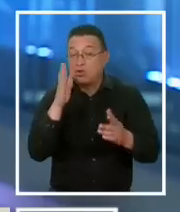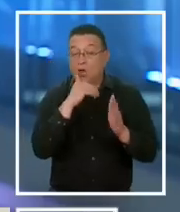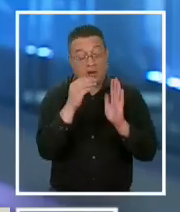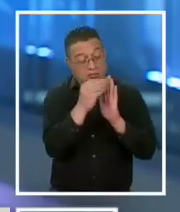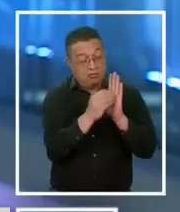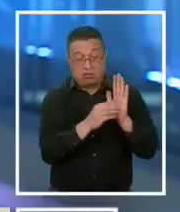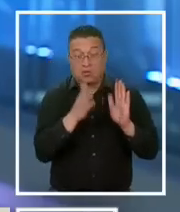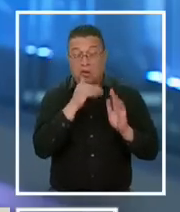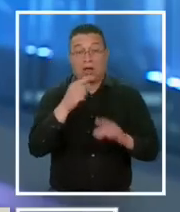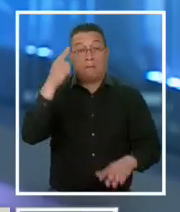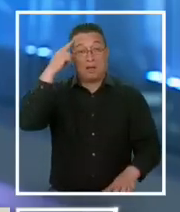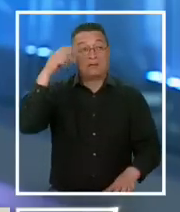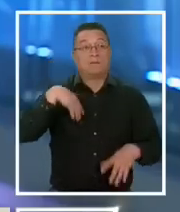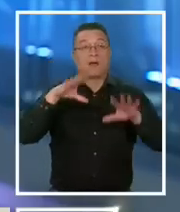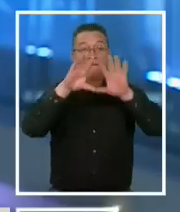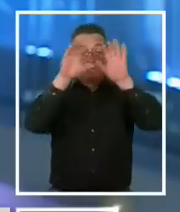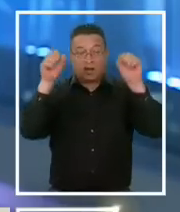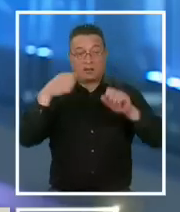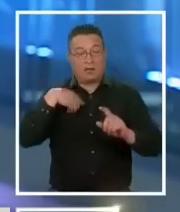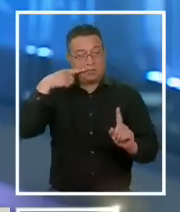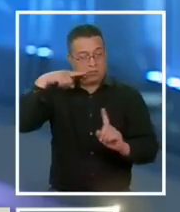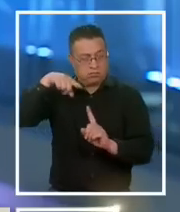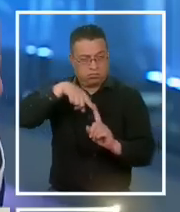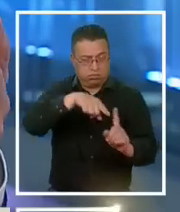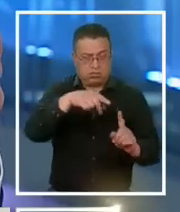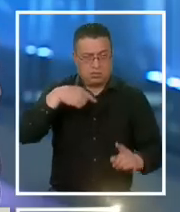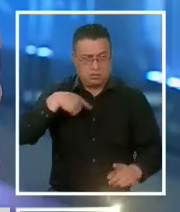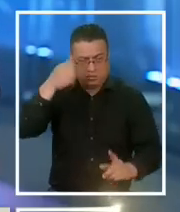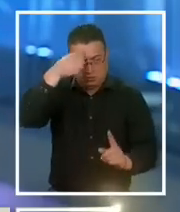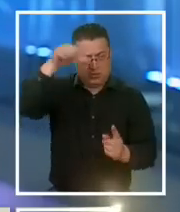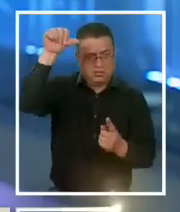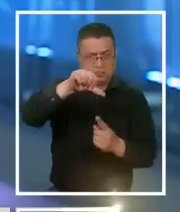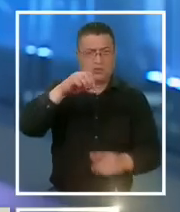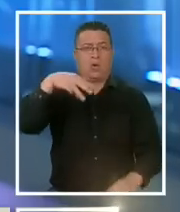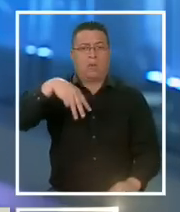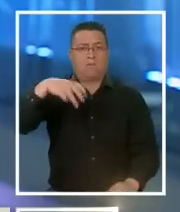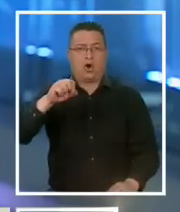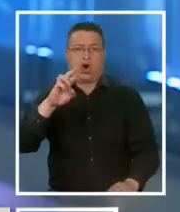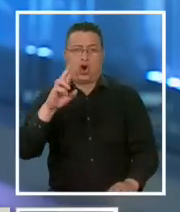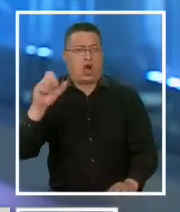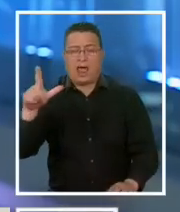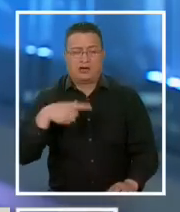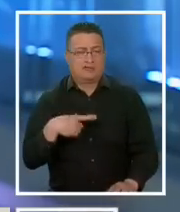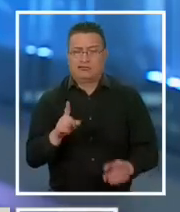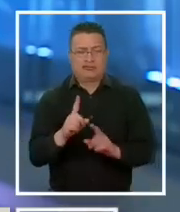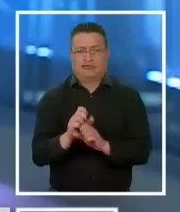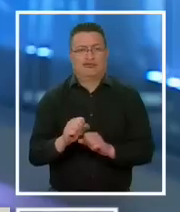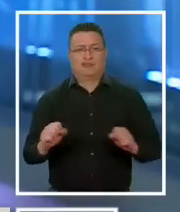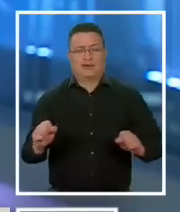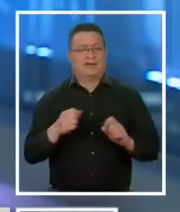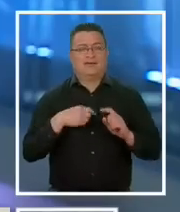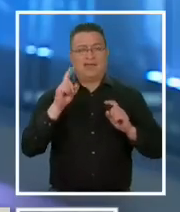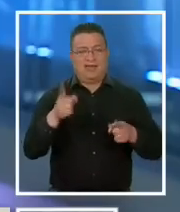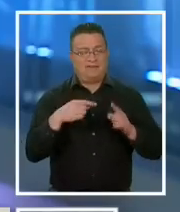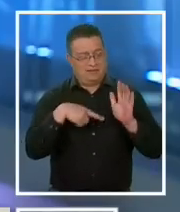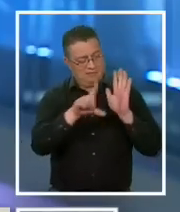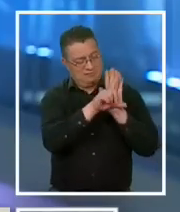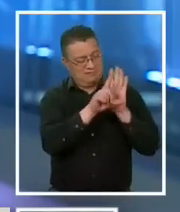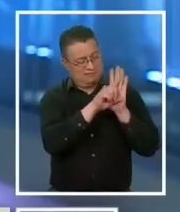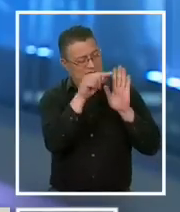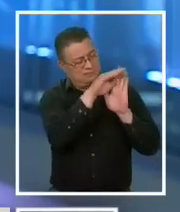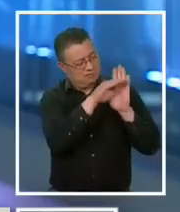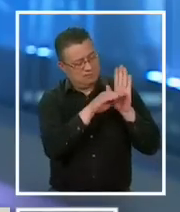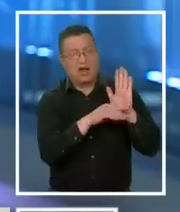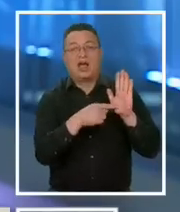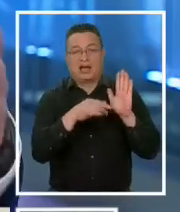repente hay gente que cree que la fiscalía tenga que hacer una persecución moral de ciertas circunstancias y cuando uno y cuando uno ve que la gente quiere que hay una persecución